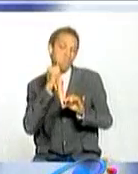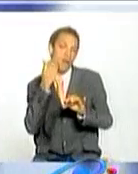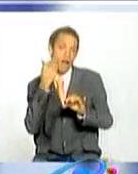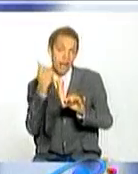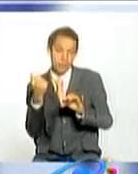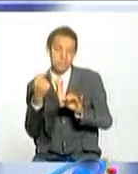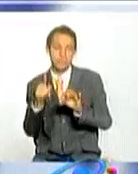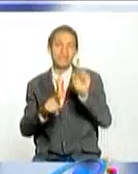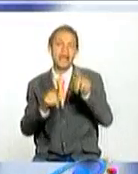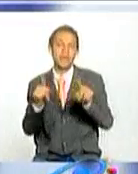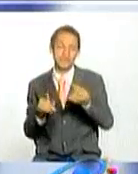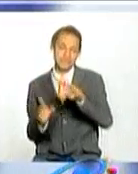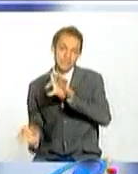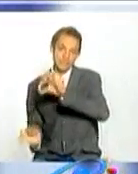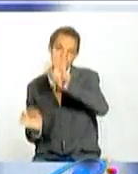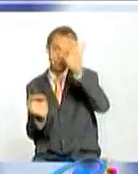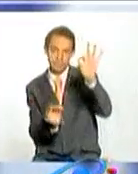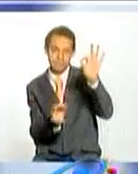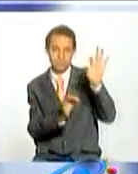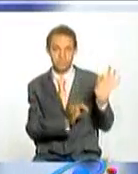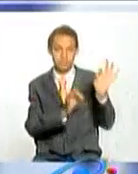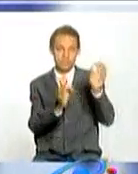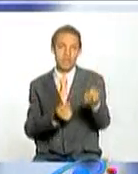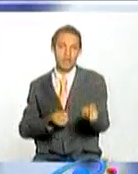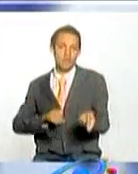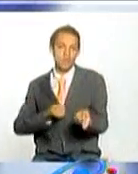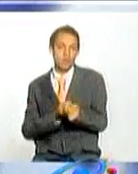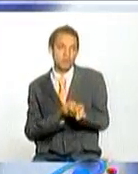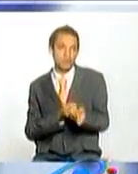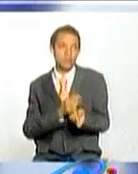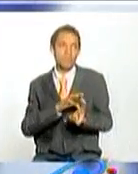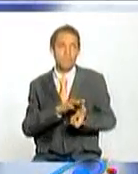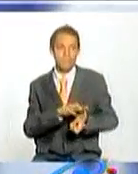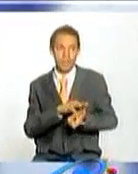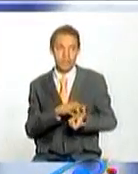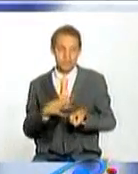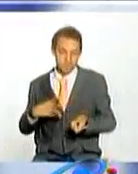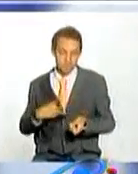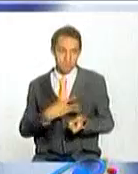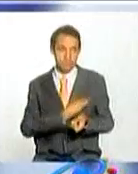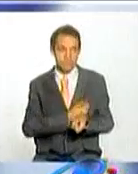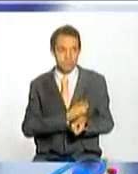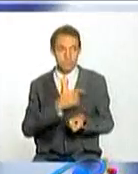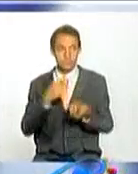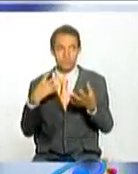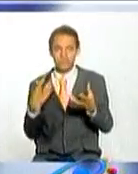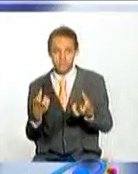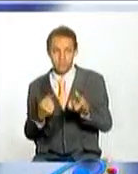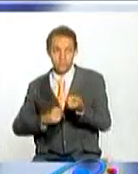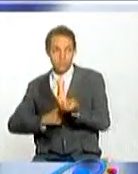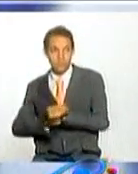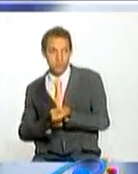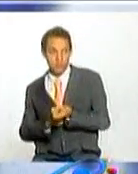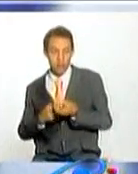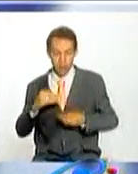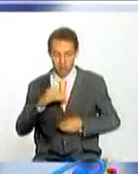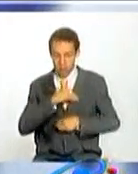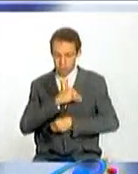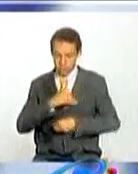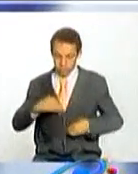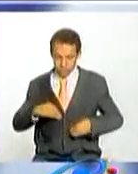con esto es que sea el apoyo para los médicos. En el caso nuestro, pues el grupo interdisciplinario que tenemos en el Parque